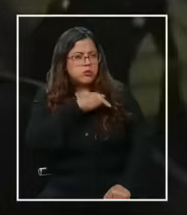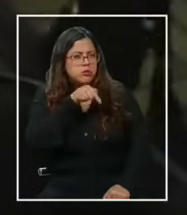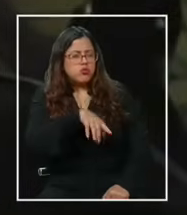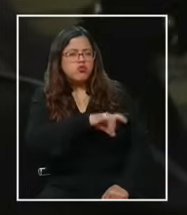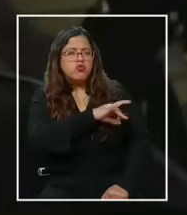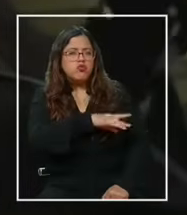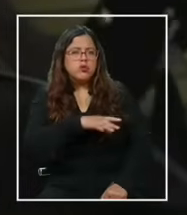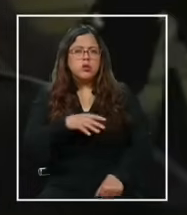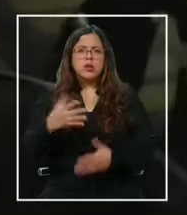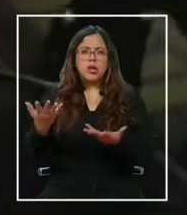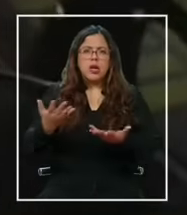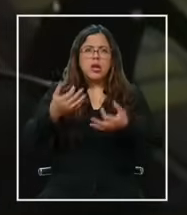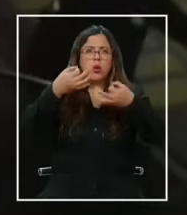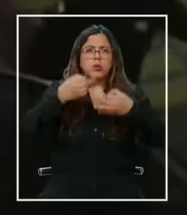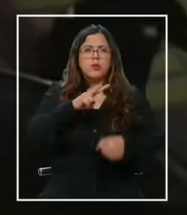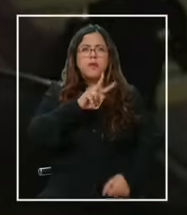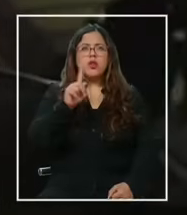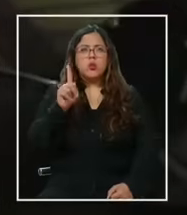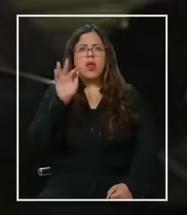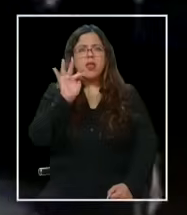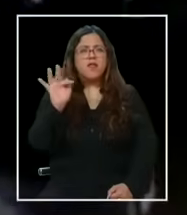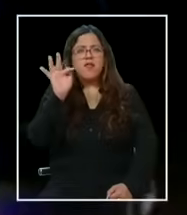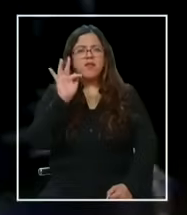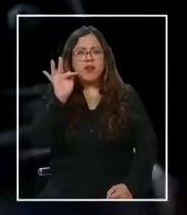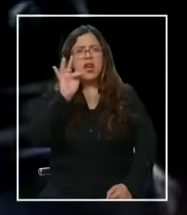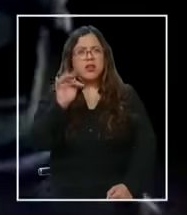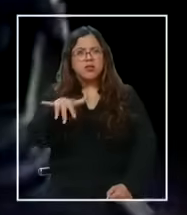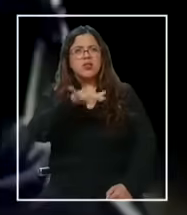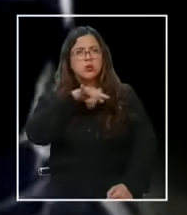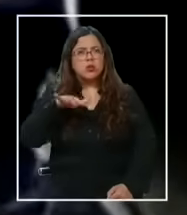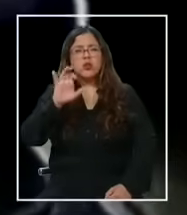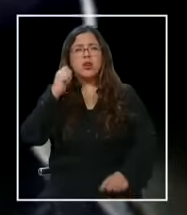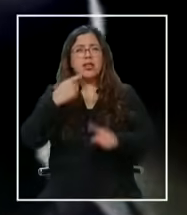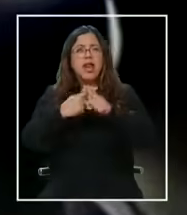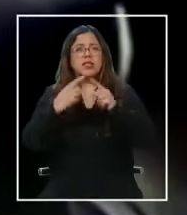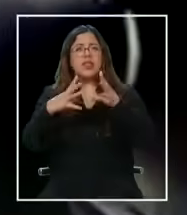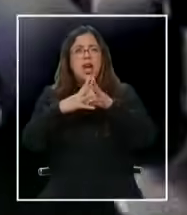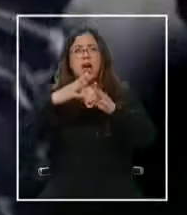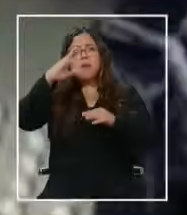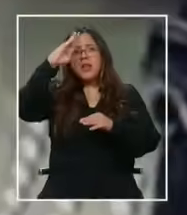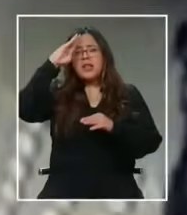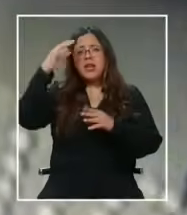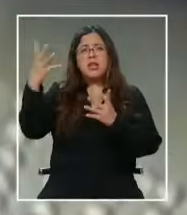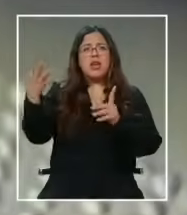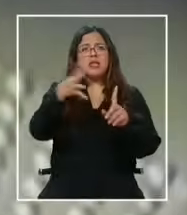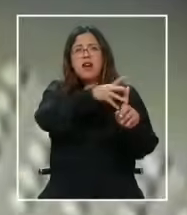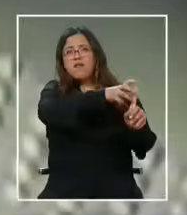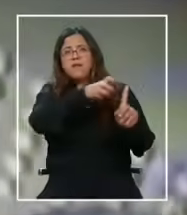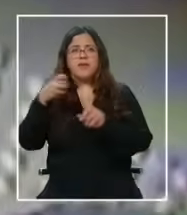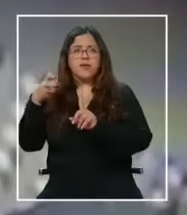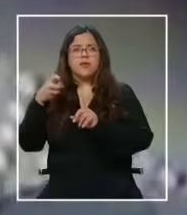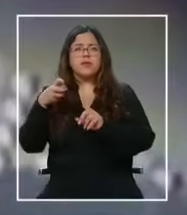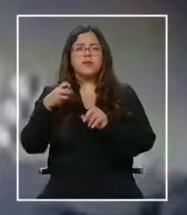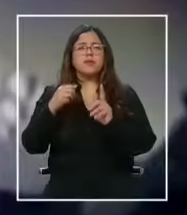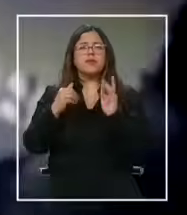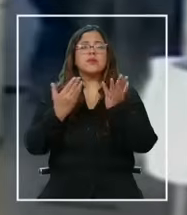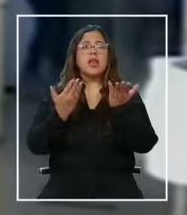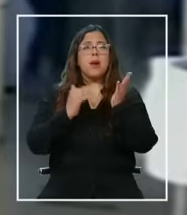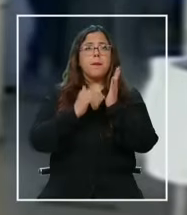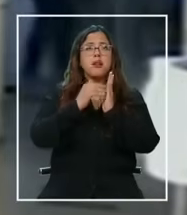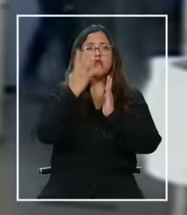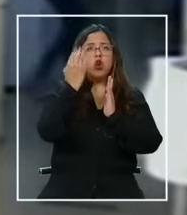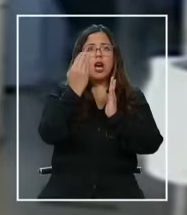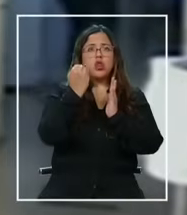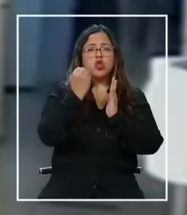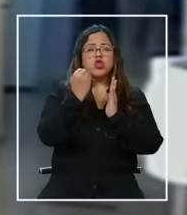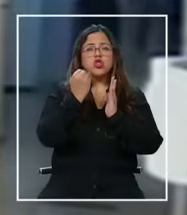torno a lo ocurrido el pasado 21 de febrero día en el que el exmilitar venezolano fue sacado de su hogar en el piso 14 de un edificio